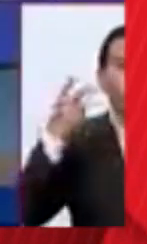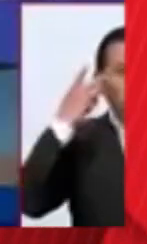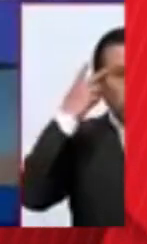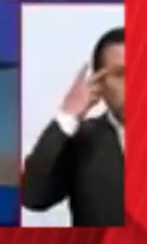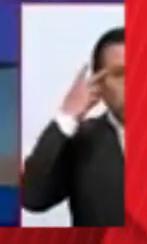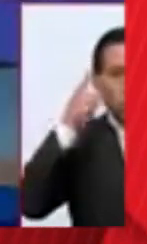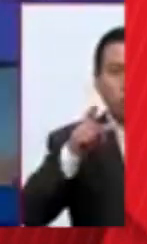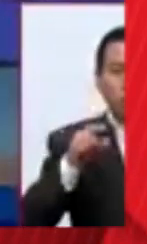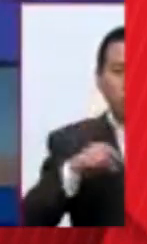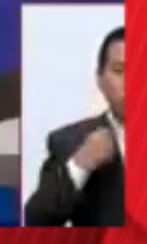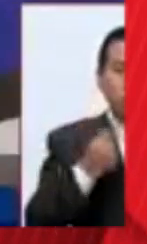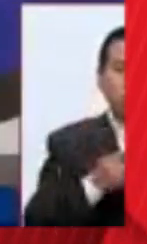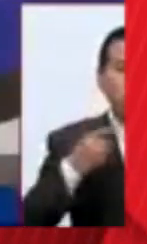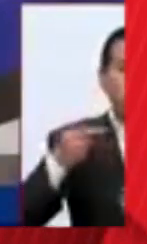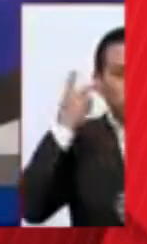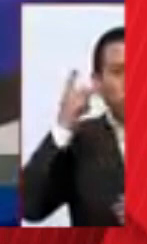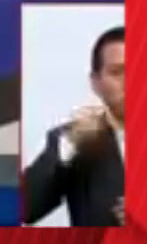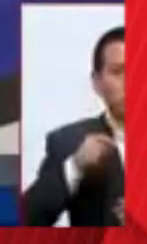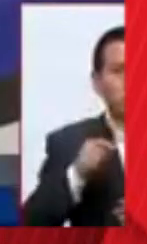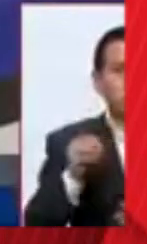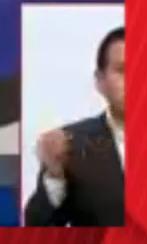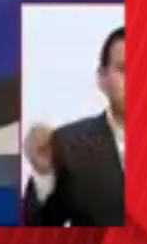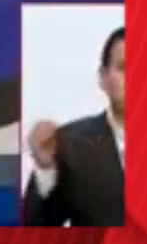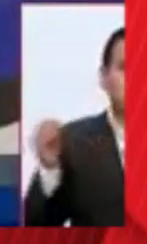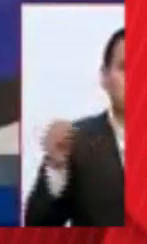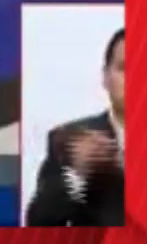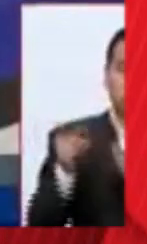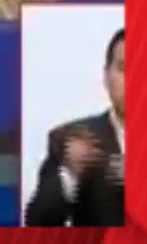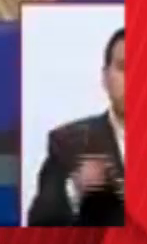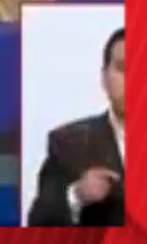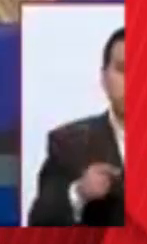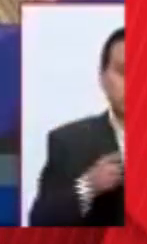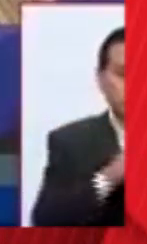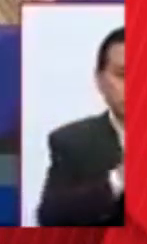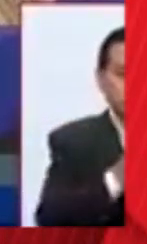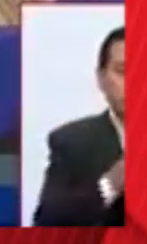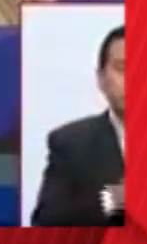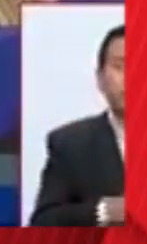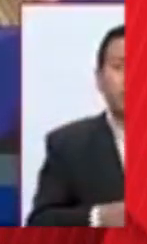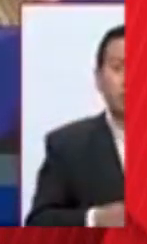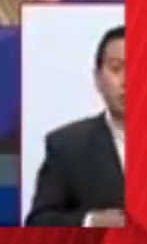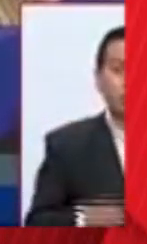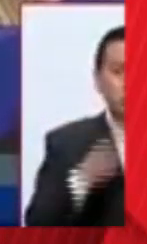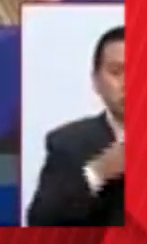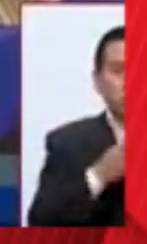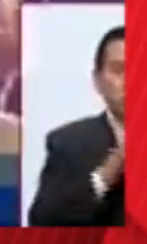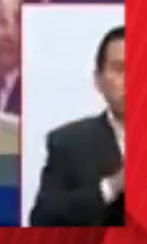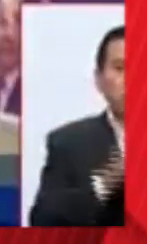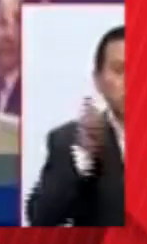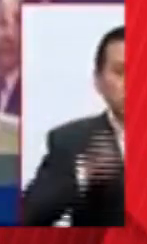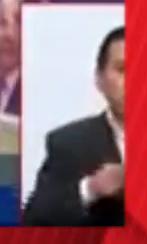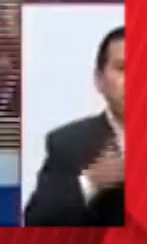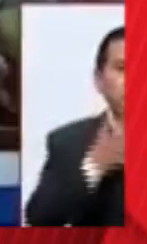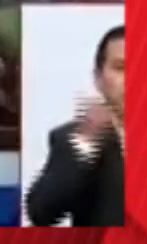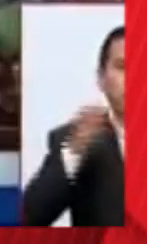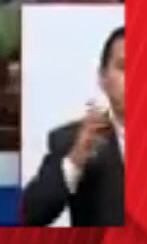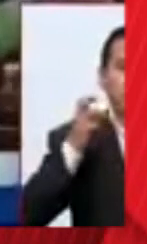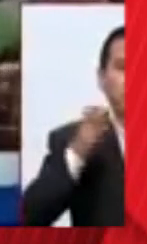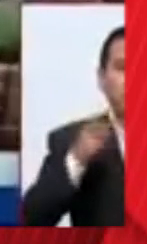o movimiento político. Eso puedo comentar, primero. Segundo, evidentemente es para mejorar el